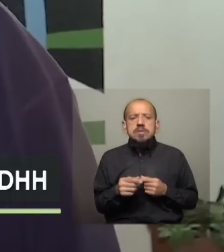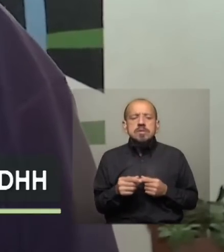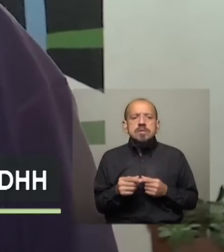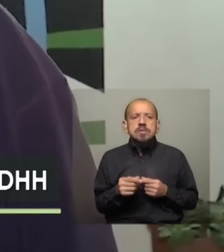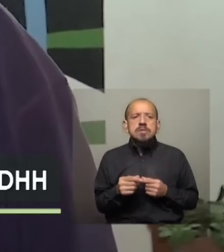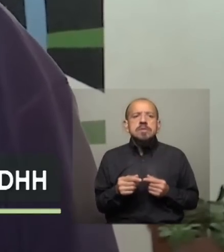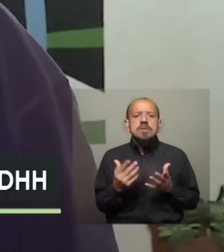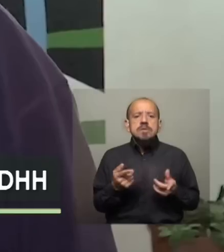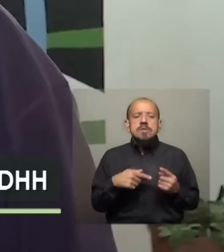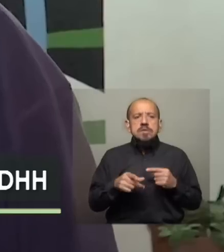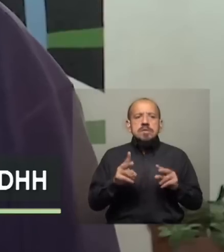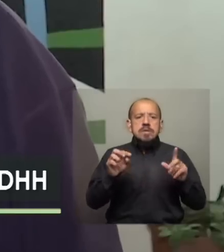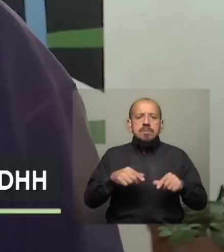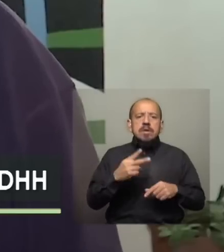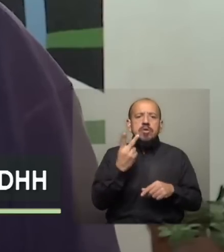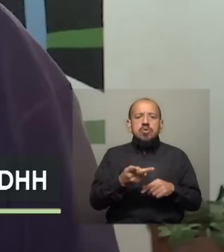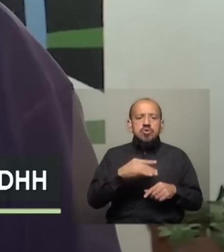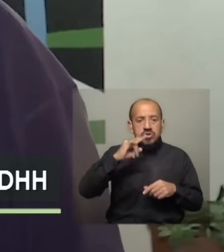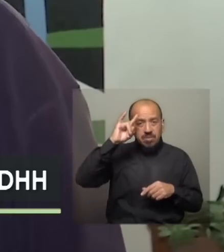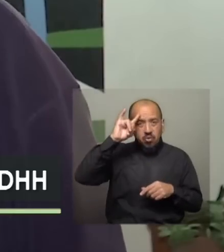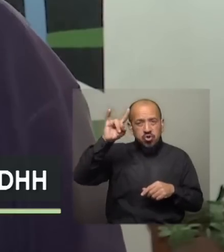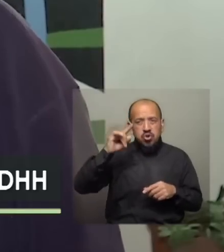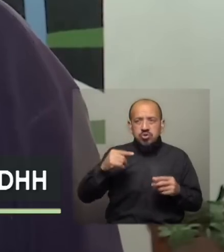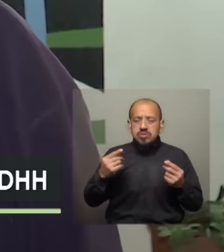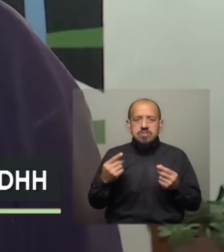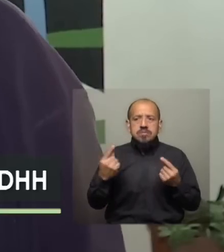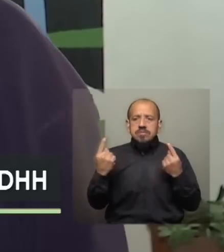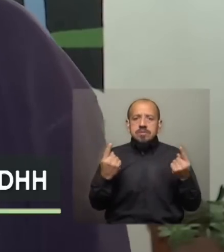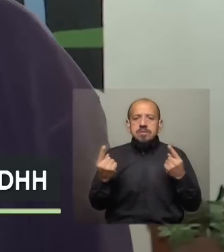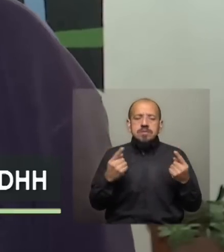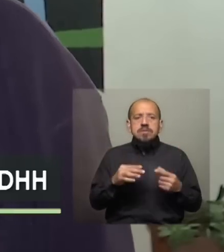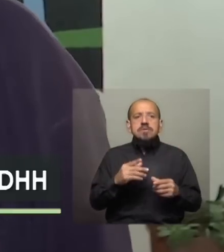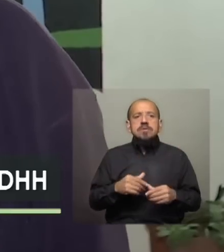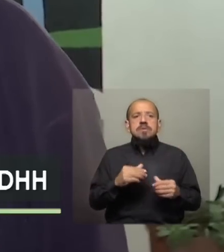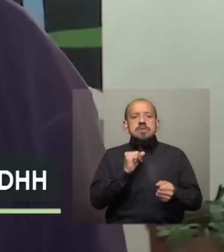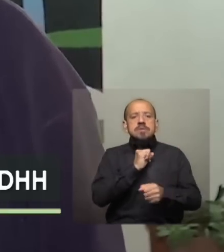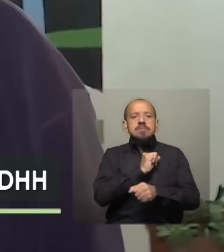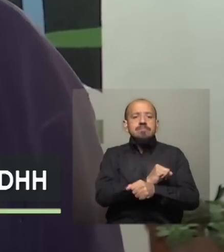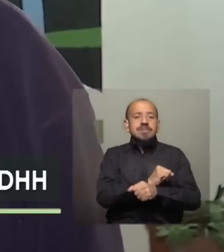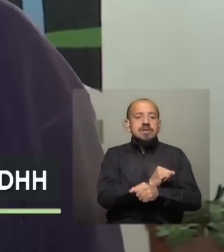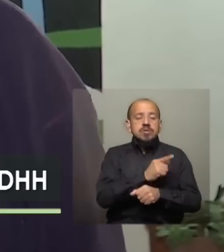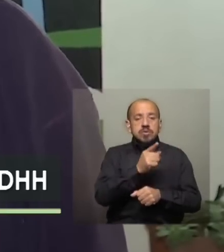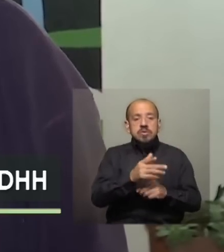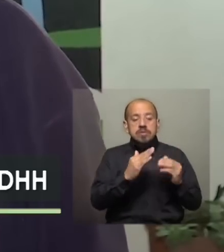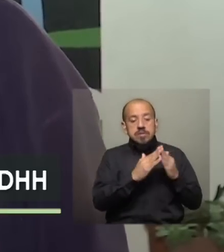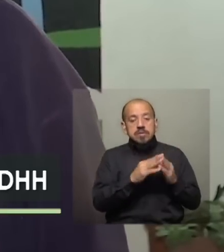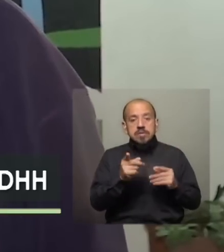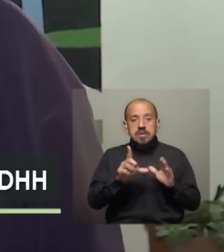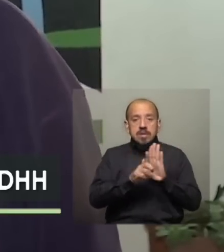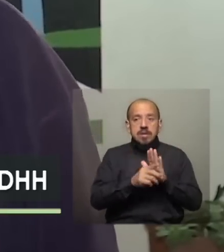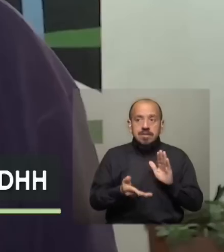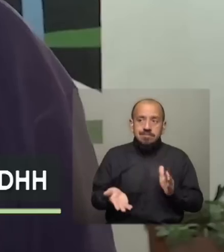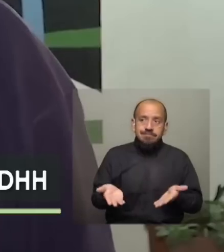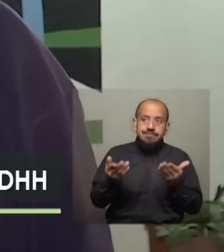imponer la teoría de los dos demonios Ahí va de la mano con la prisión domiciliaria y otras leyes que ellos impulsan y